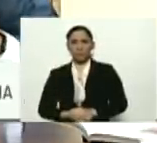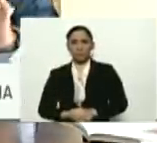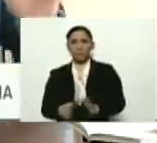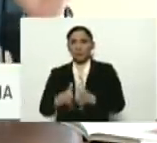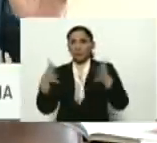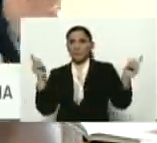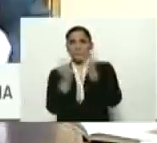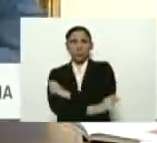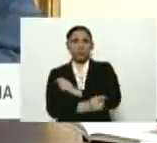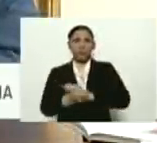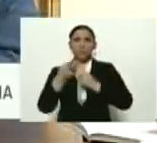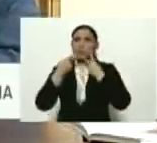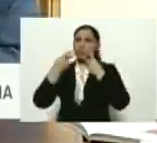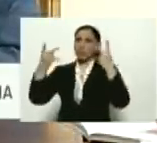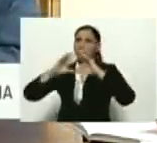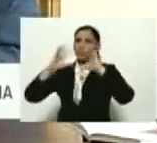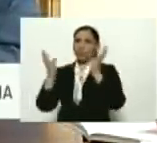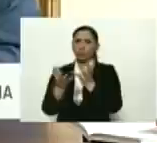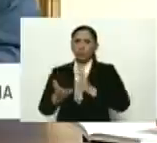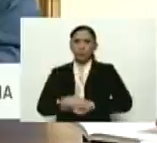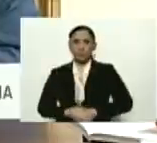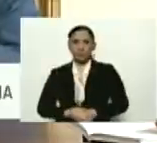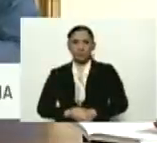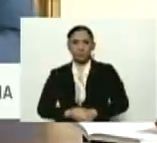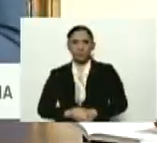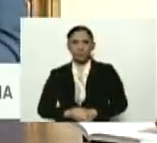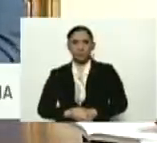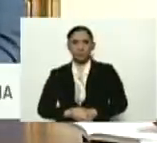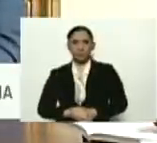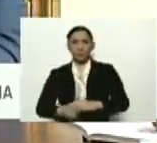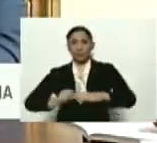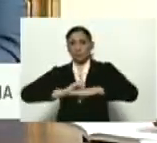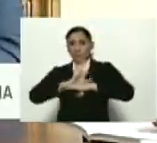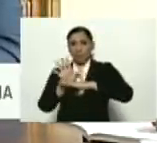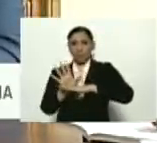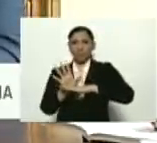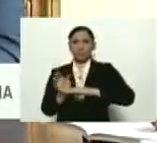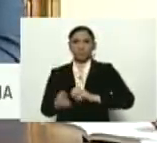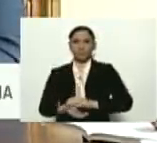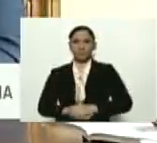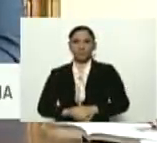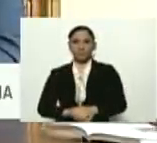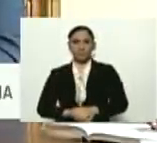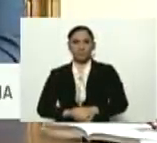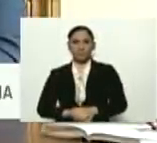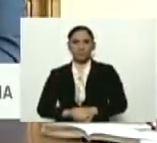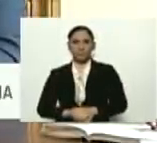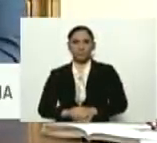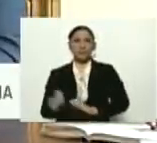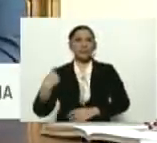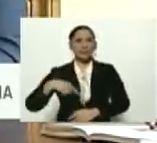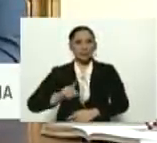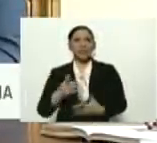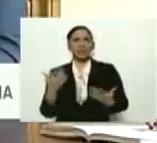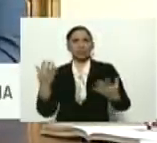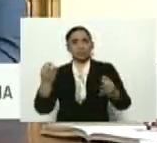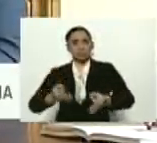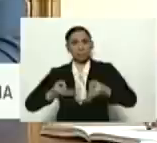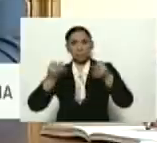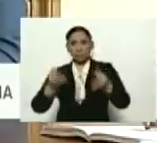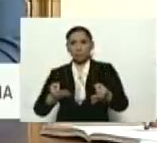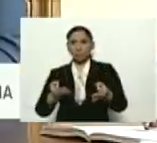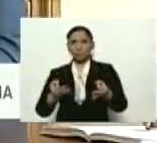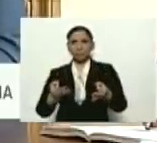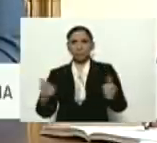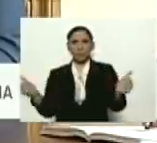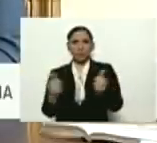Grandes cambios se anuncian en el mundo. Y la Alianza Bolivariana para los Pueblos de Nuestra América tiene, como siempre, con